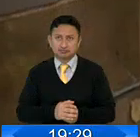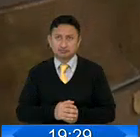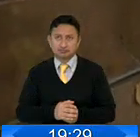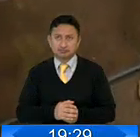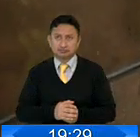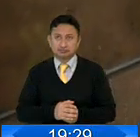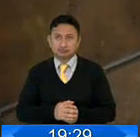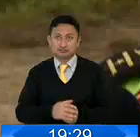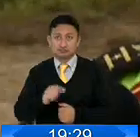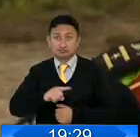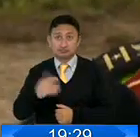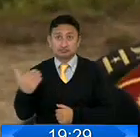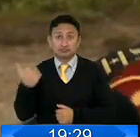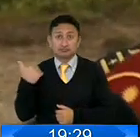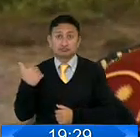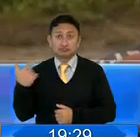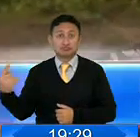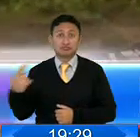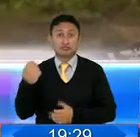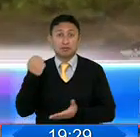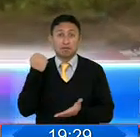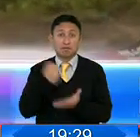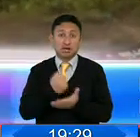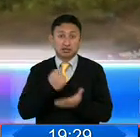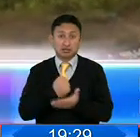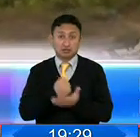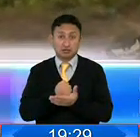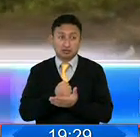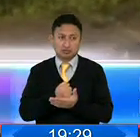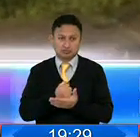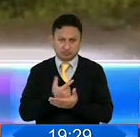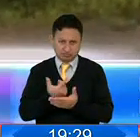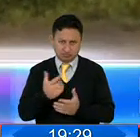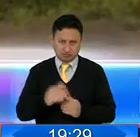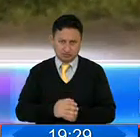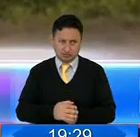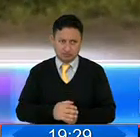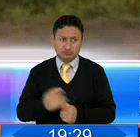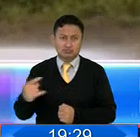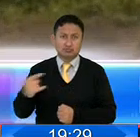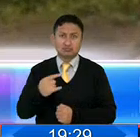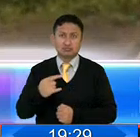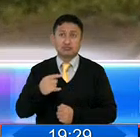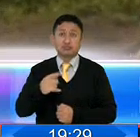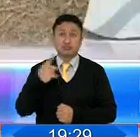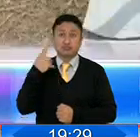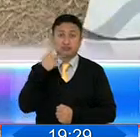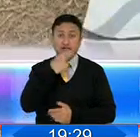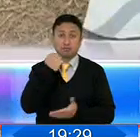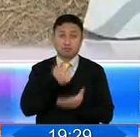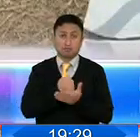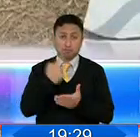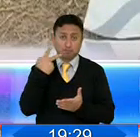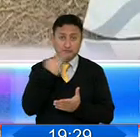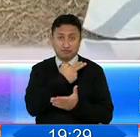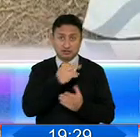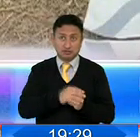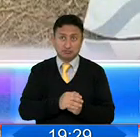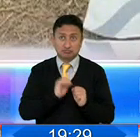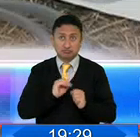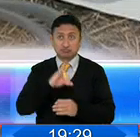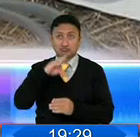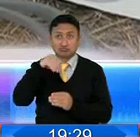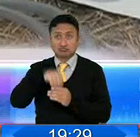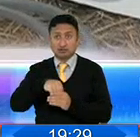Además, tiene, por su matrícula, que está debidamente identificada, es una matrícula falsa. De igual forma se encontró al